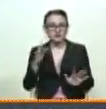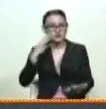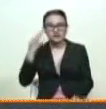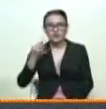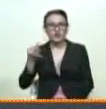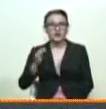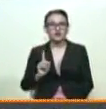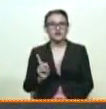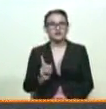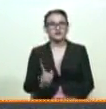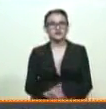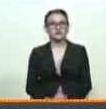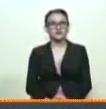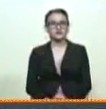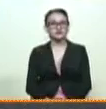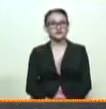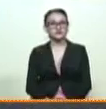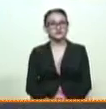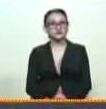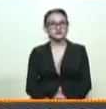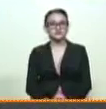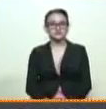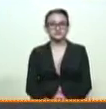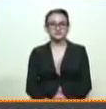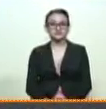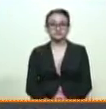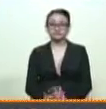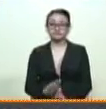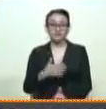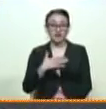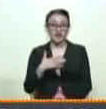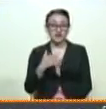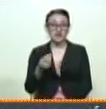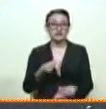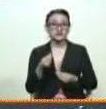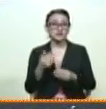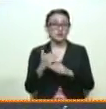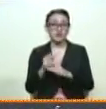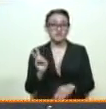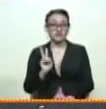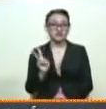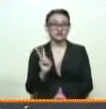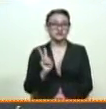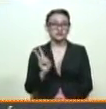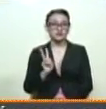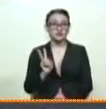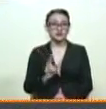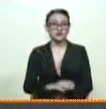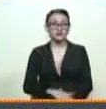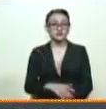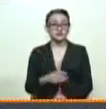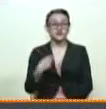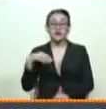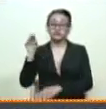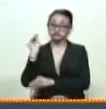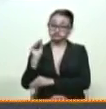cree. Bueno, están tratando de hacerlo en Venezuela, con una